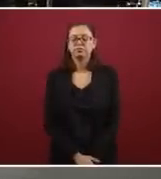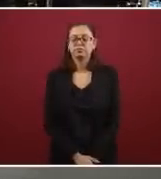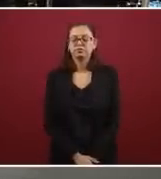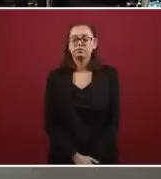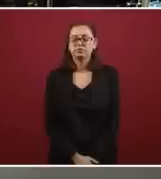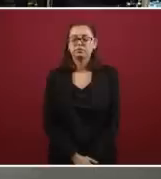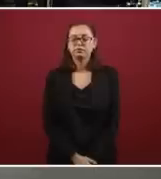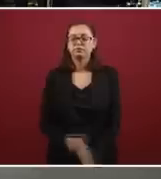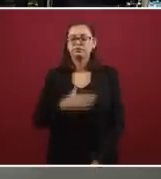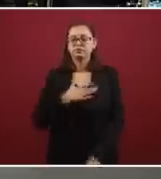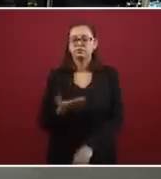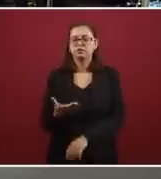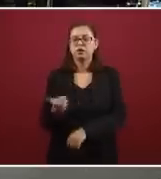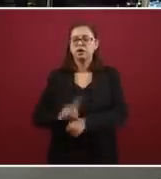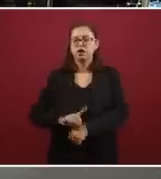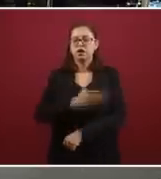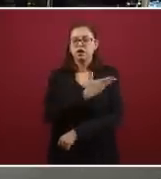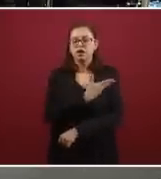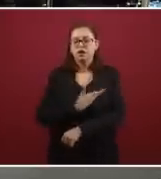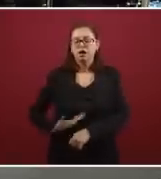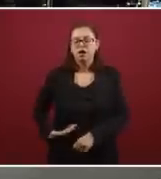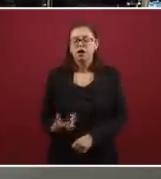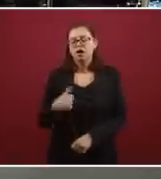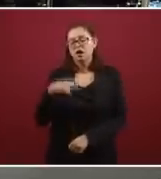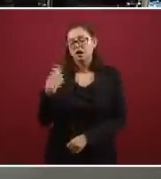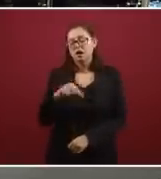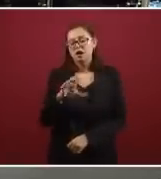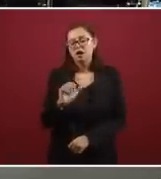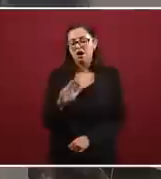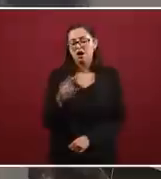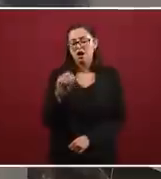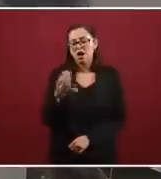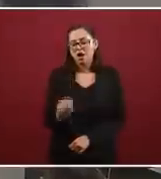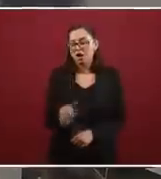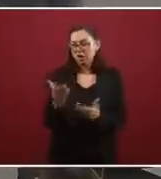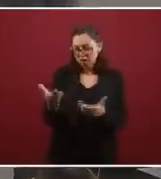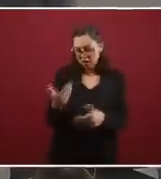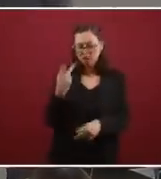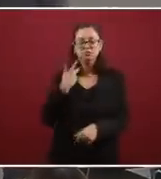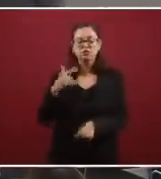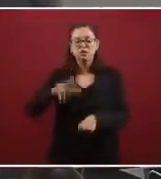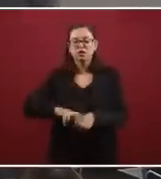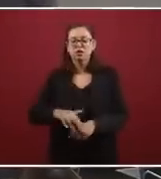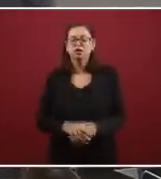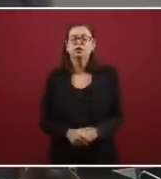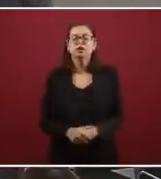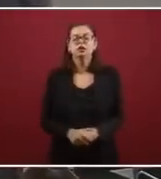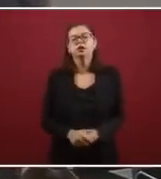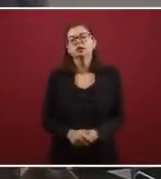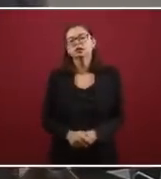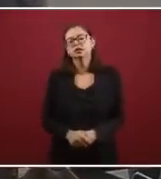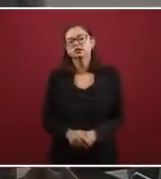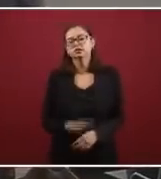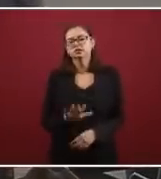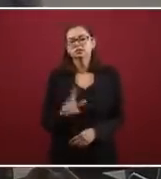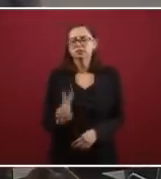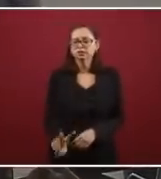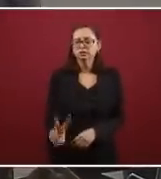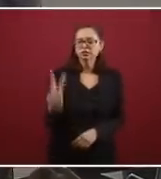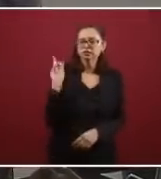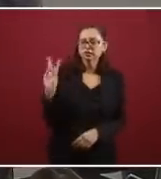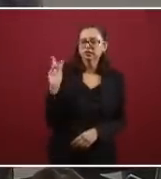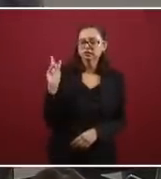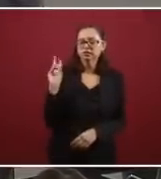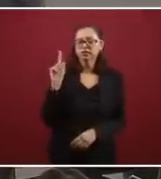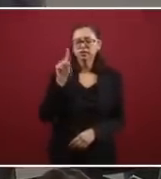Buenos días, señor presidente. Carlos Montesinos de La Hoguera. Señor procurador, el viernes pasado se registró un hackeo a la